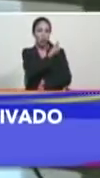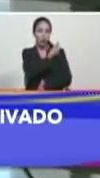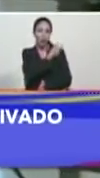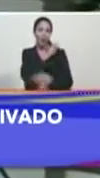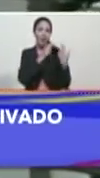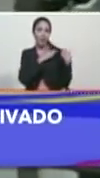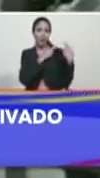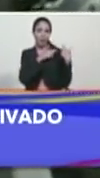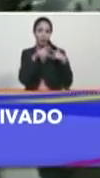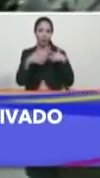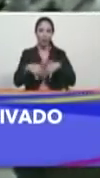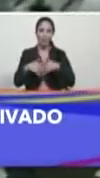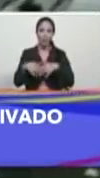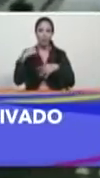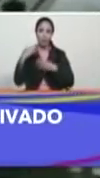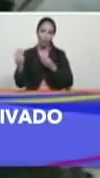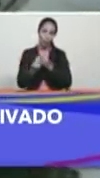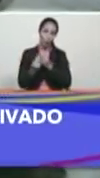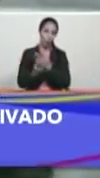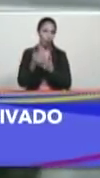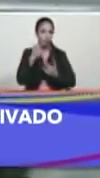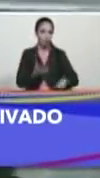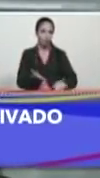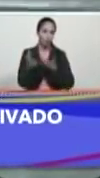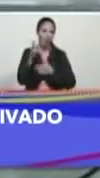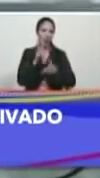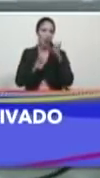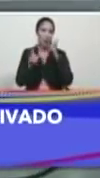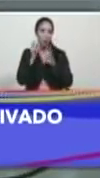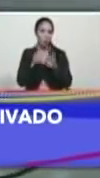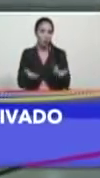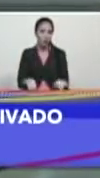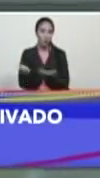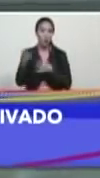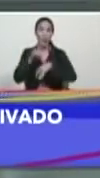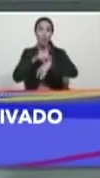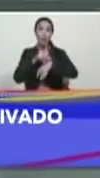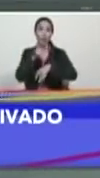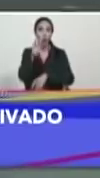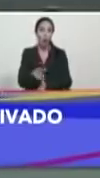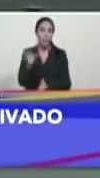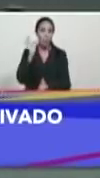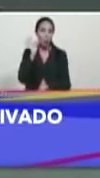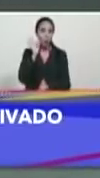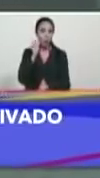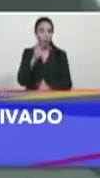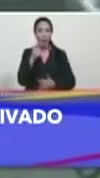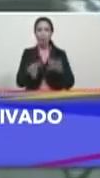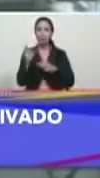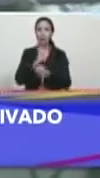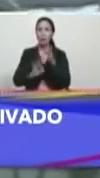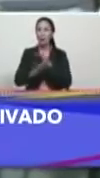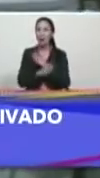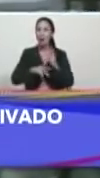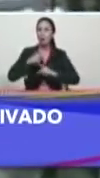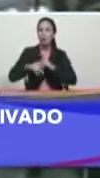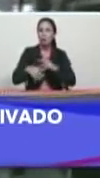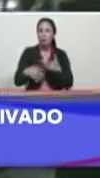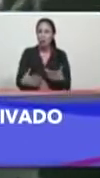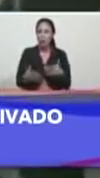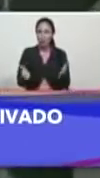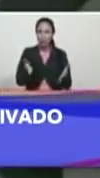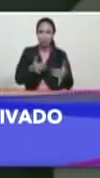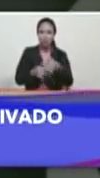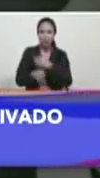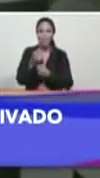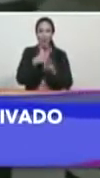gustaría, ciudadano presidente, que usted escuche la palabra, por ejemplo, de la doctora Josefa Rodríguez, que nos va a explicar qué produce, su